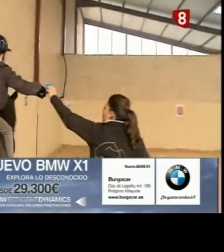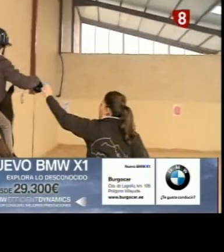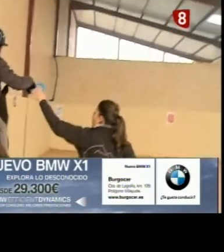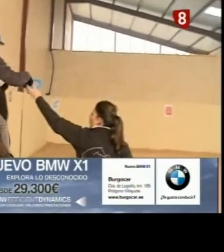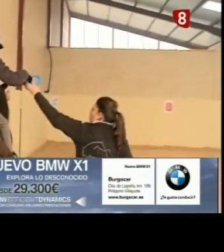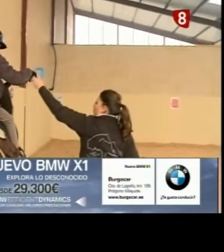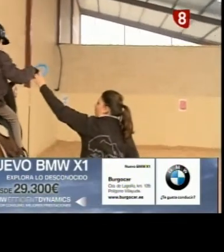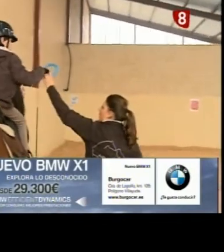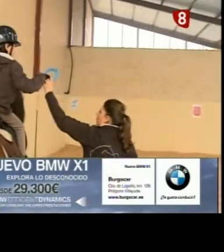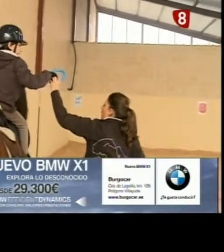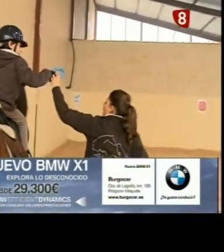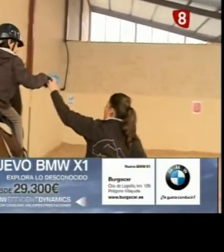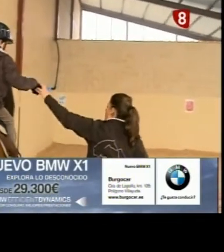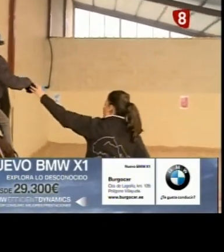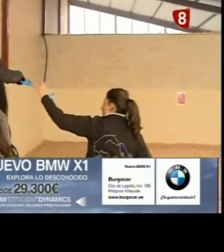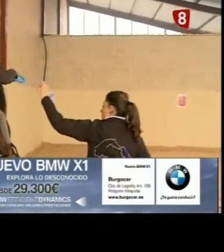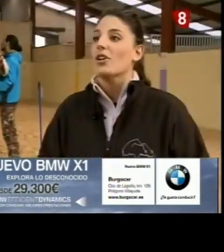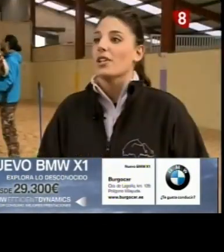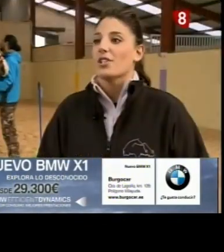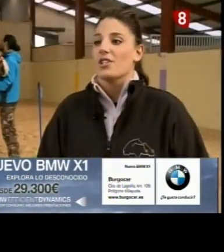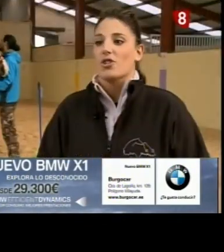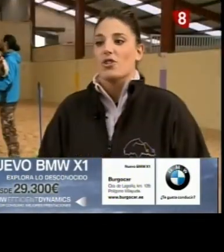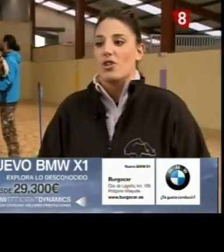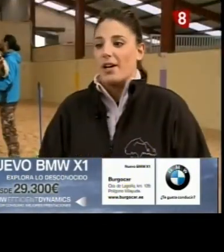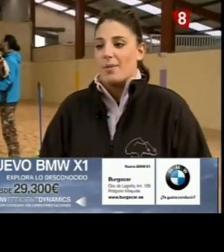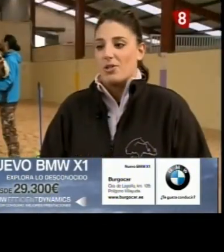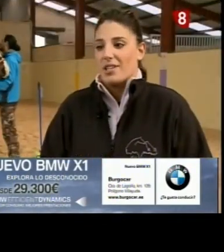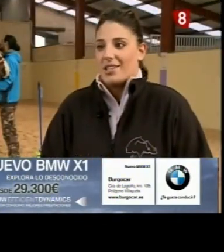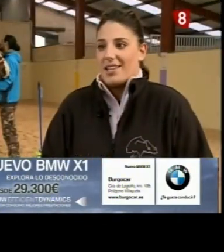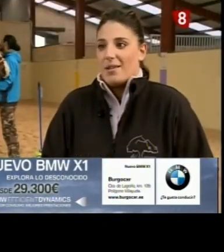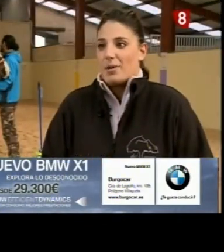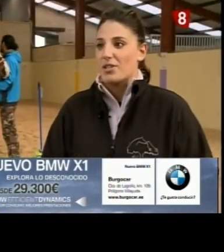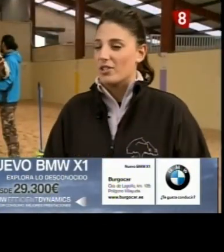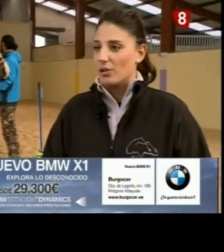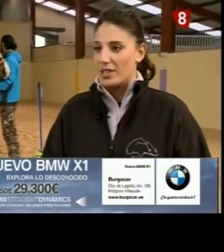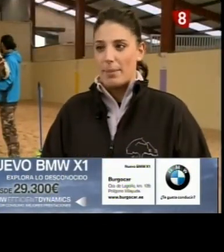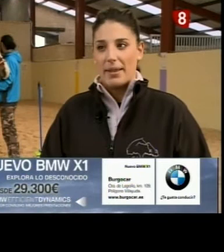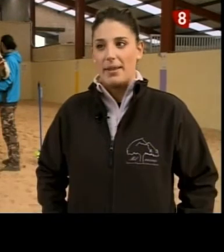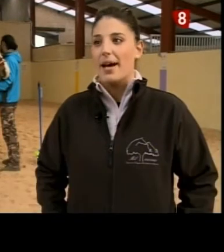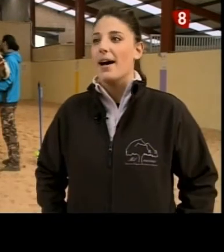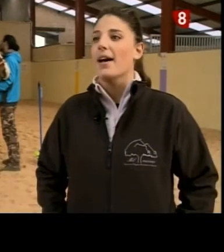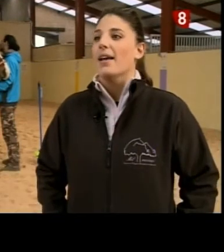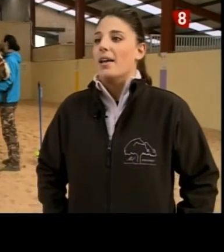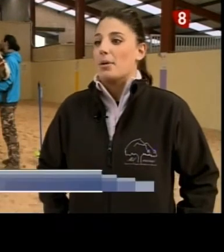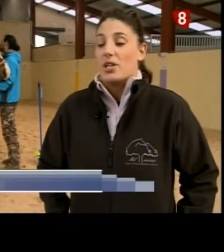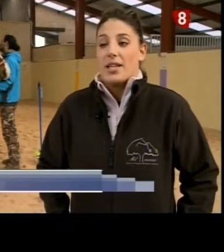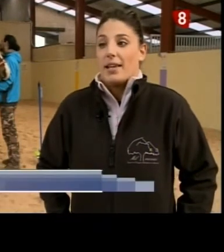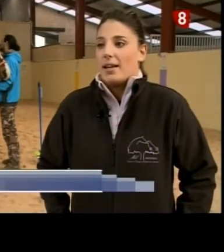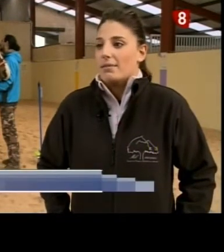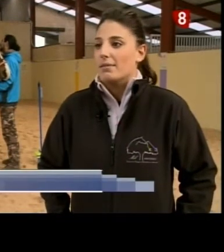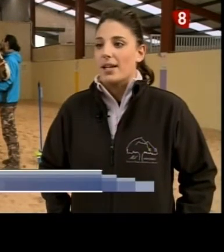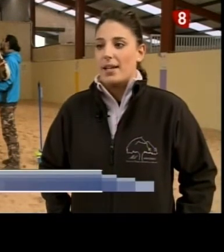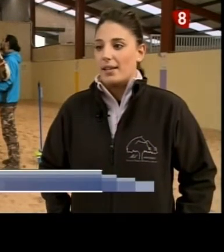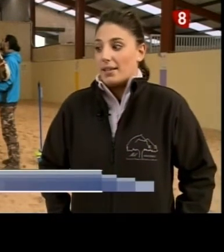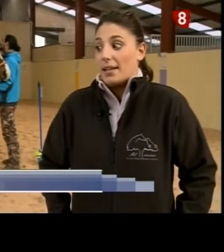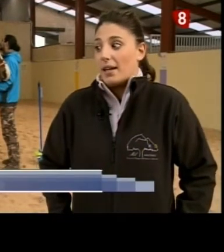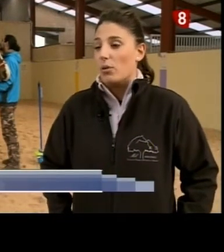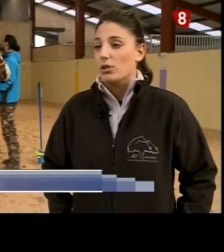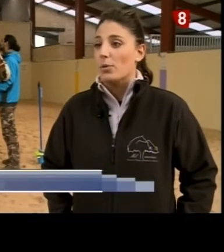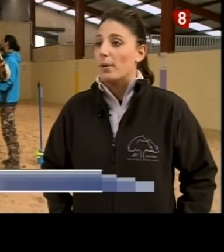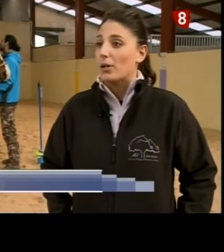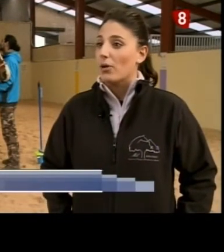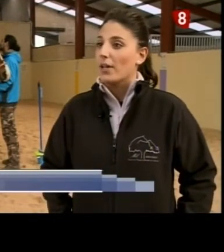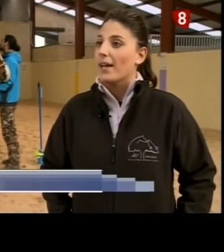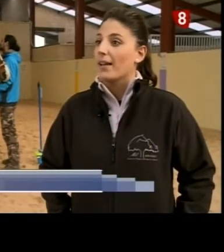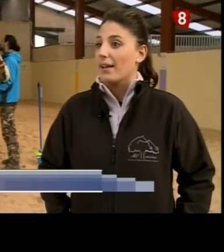un centro de rehabilitación, es un centro terapéutico, y entonces nosotros lo que queremos es que se llene de personas con discapacidad, personas que quieran, que tengan